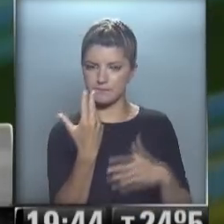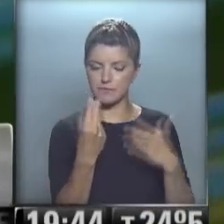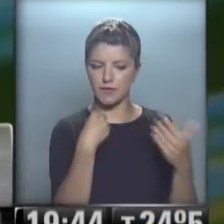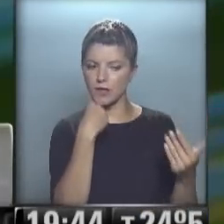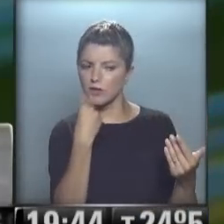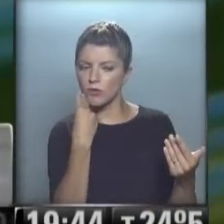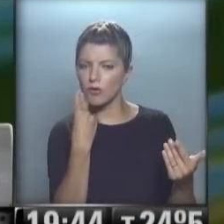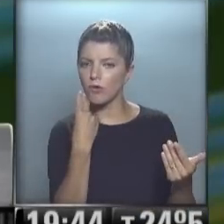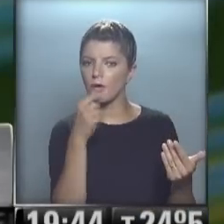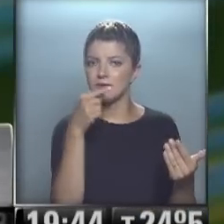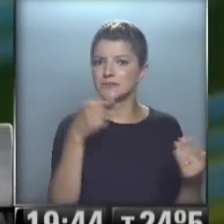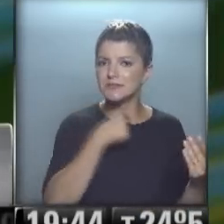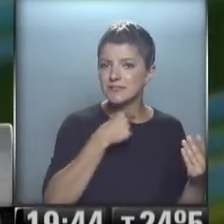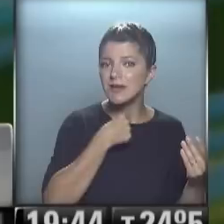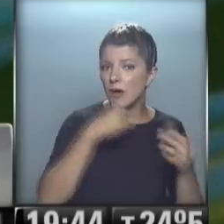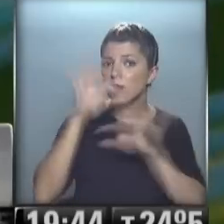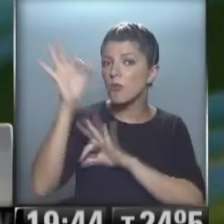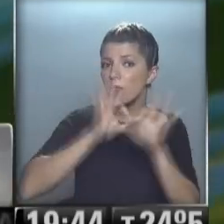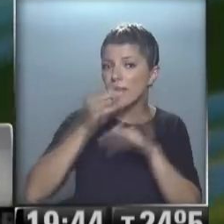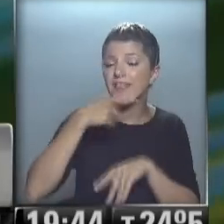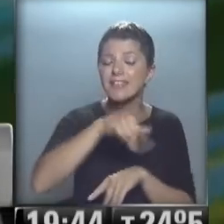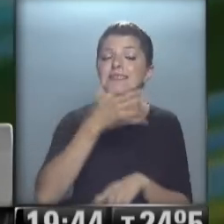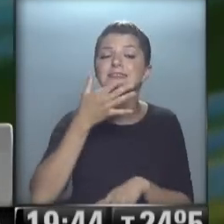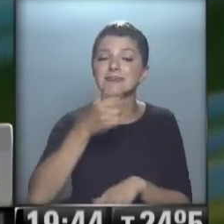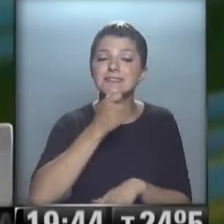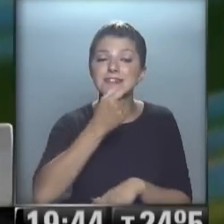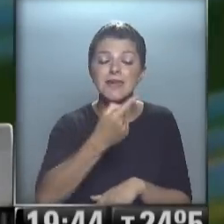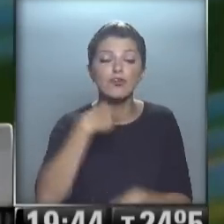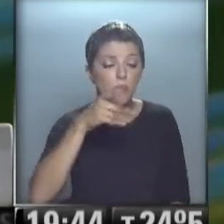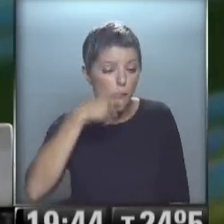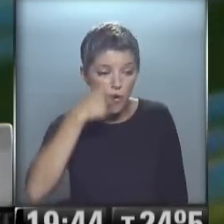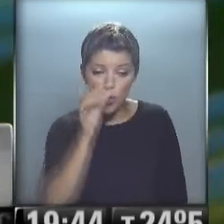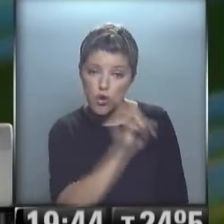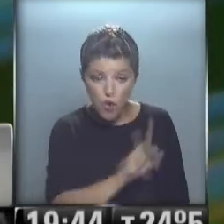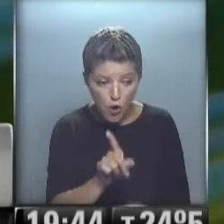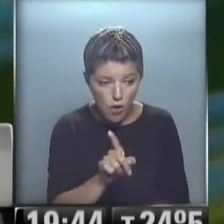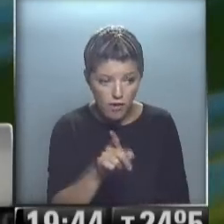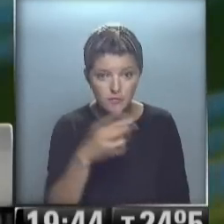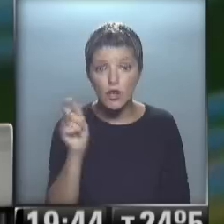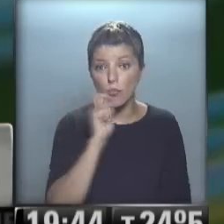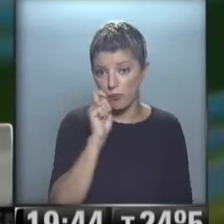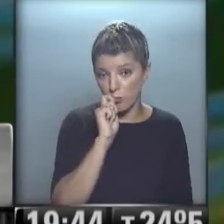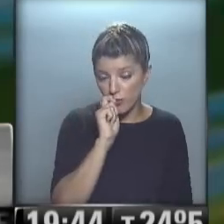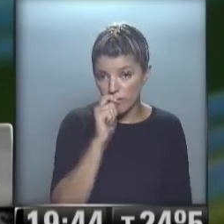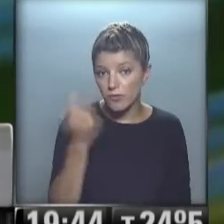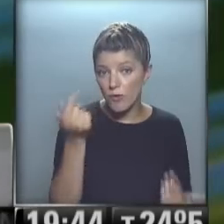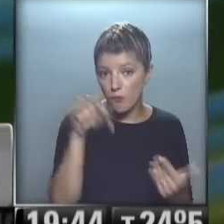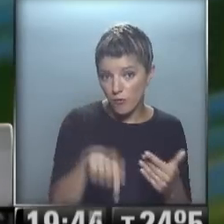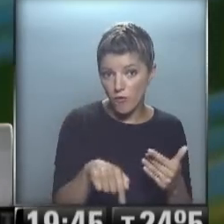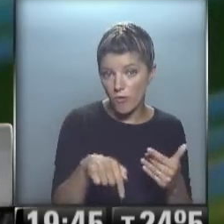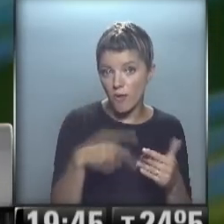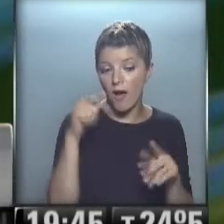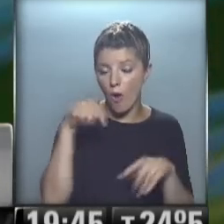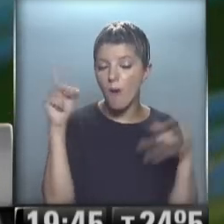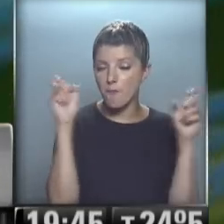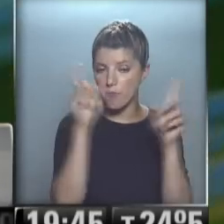quieran proponerles un no consumo y sea un producto tan legal como es el alcohol hoy, que es lo que más problemas nos